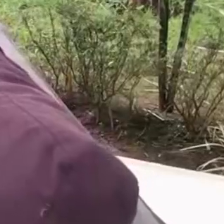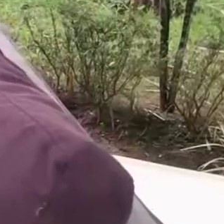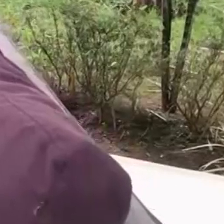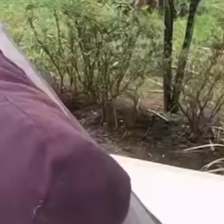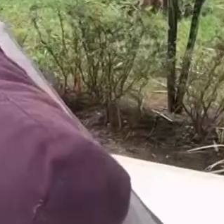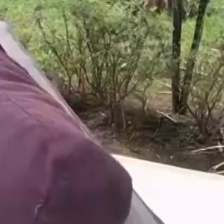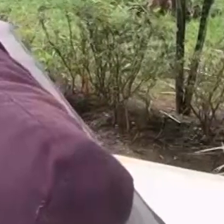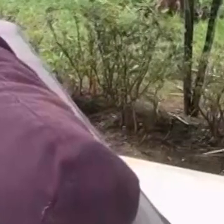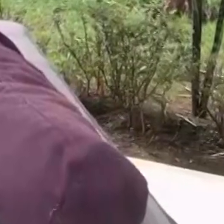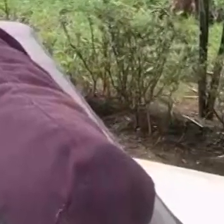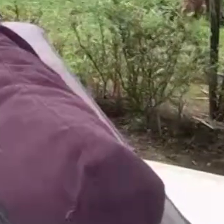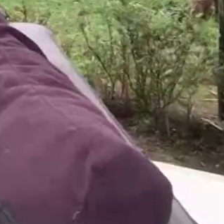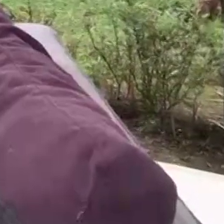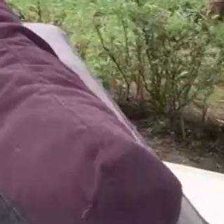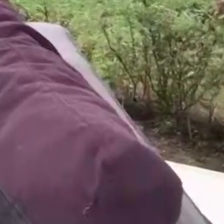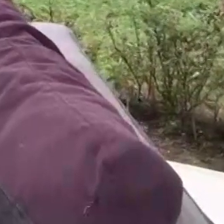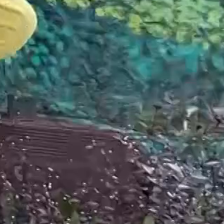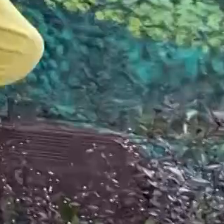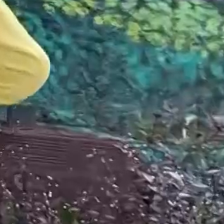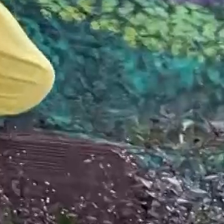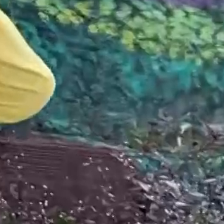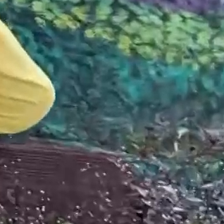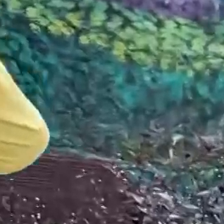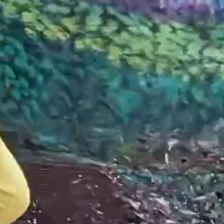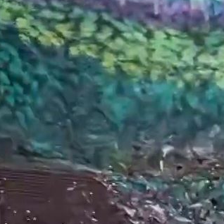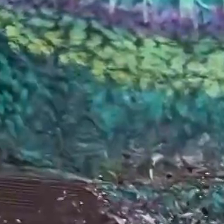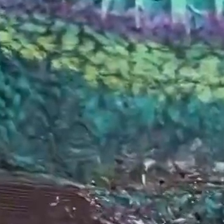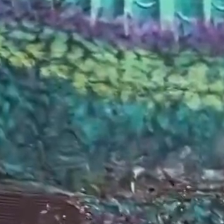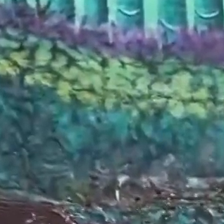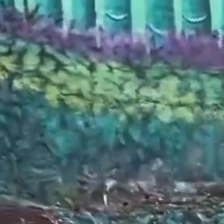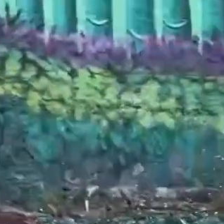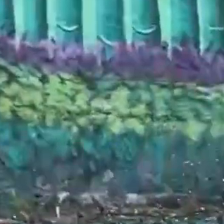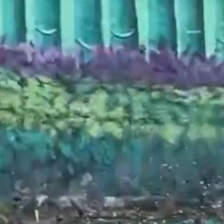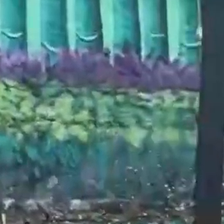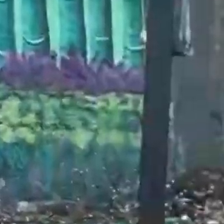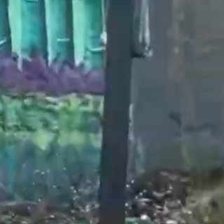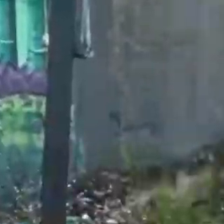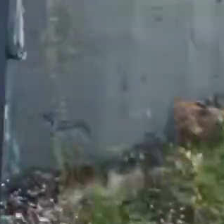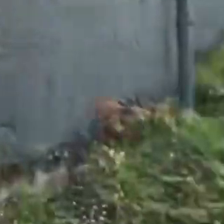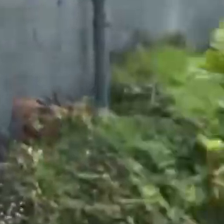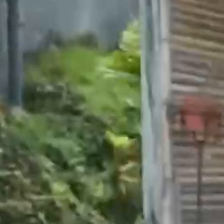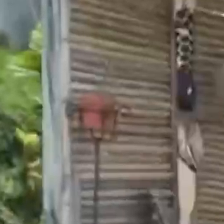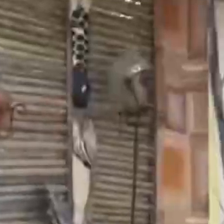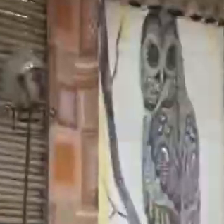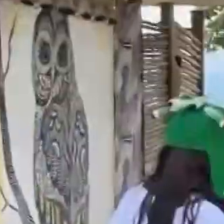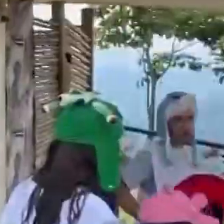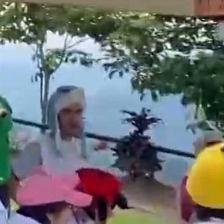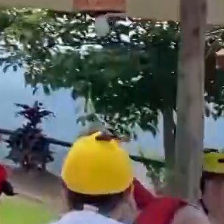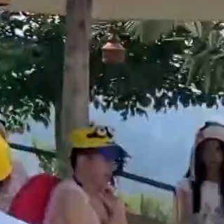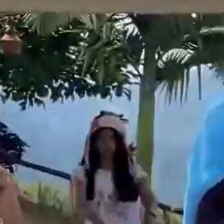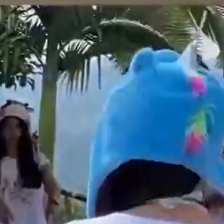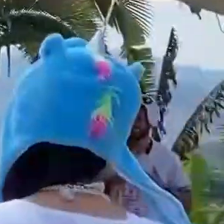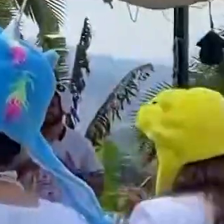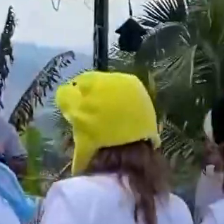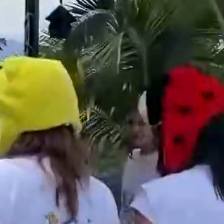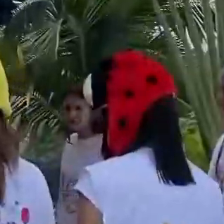sintiendo mi corazón mientras poco a poco cae el sol poco de anhelo por amor